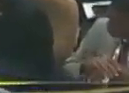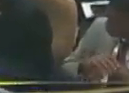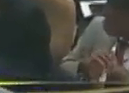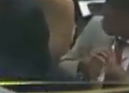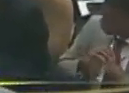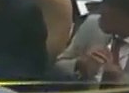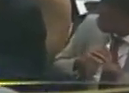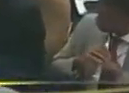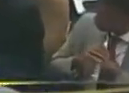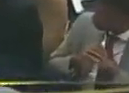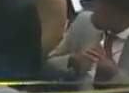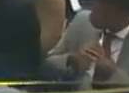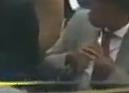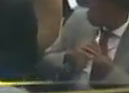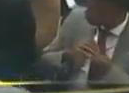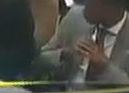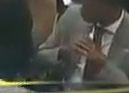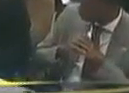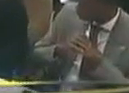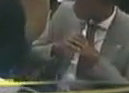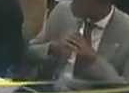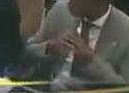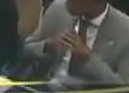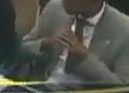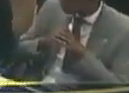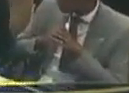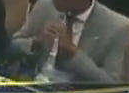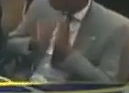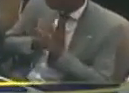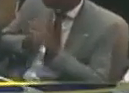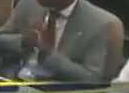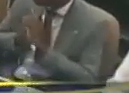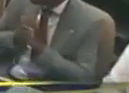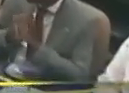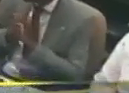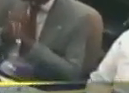Al hermano Gastón Brown, primer ministro de Antigua y Barbuda.